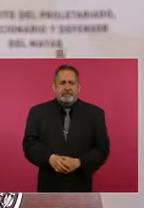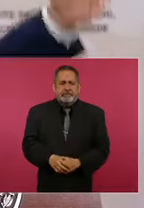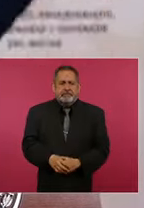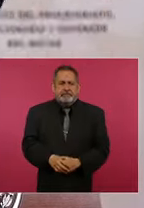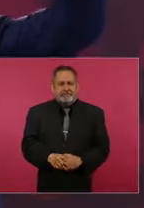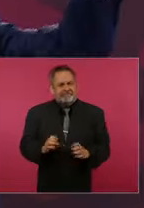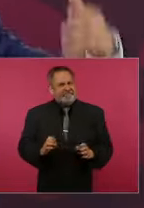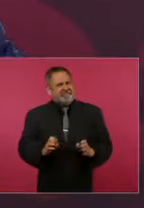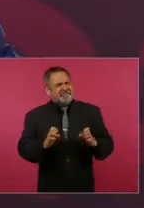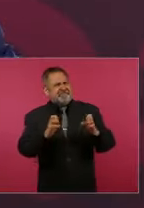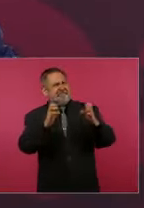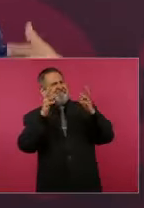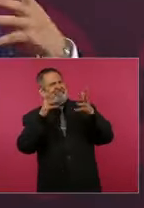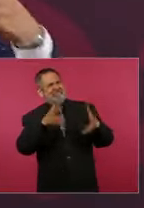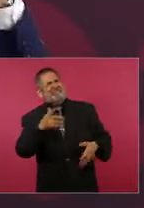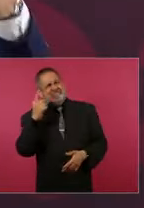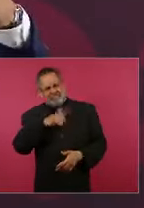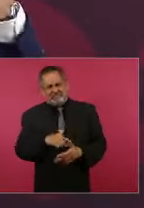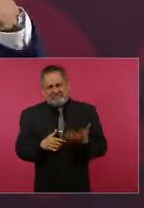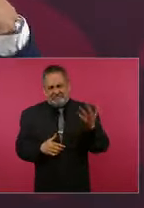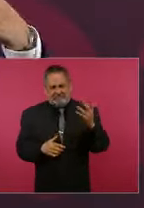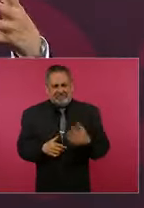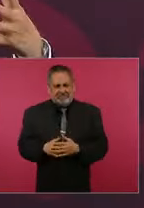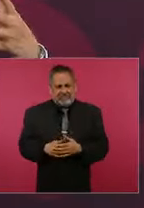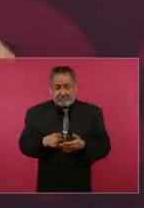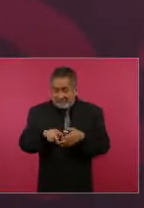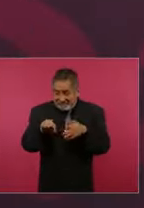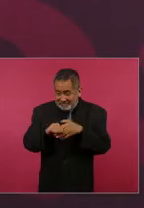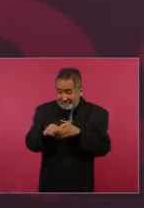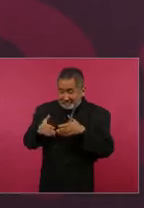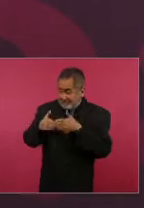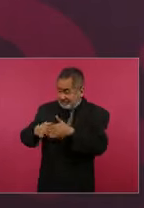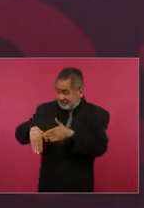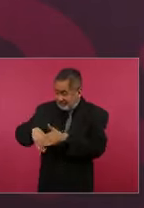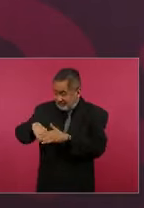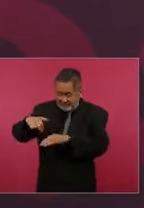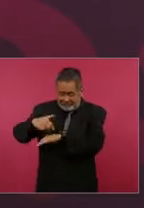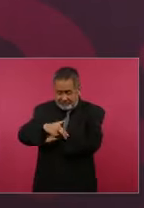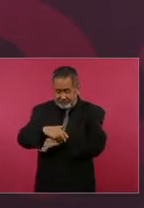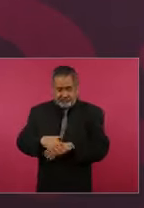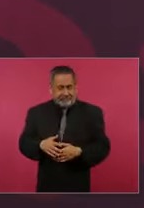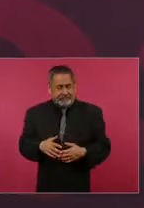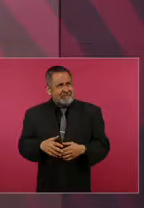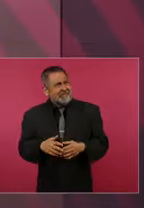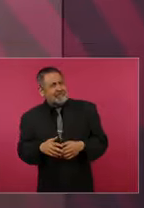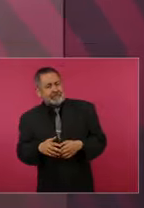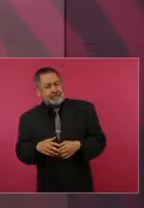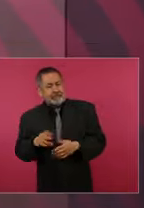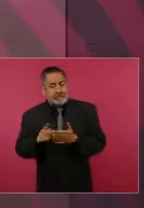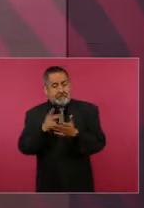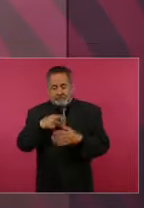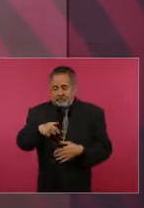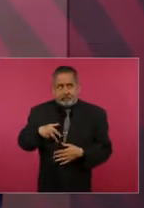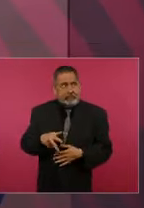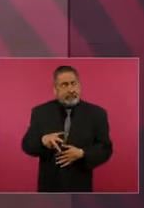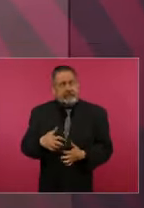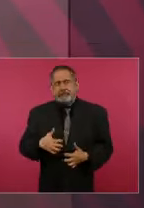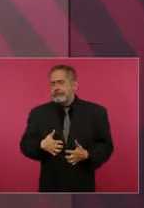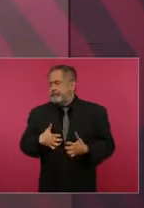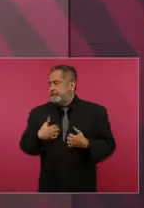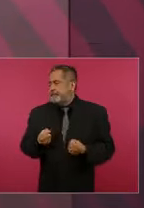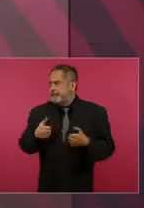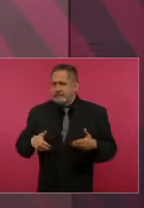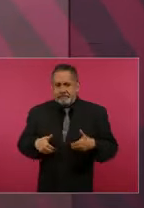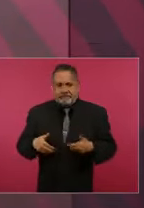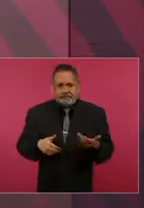un adefesio en el puerto de Veracruz. Cada vez que voy me molesta porque no